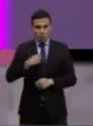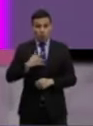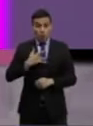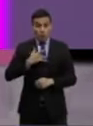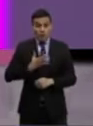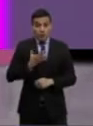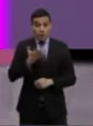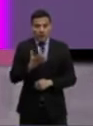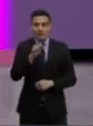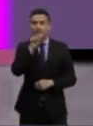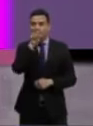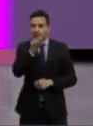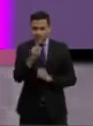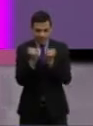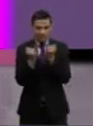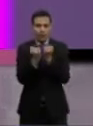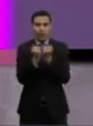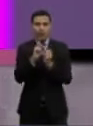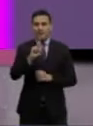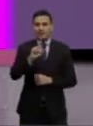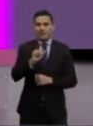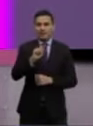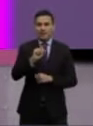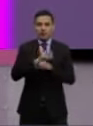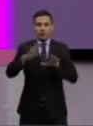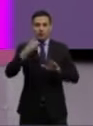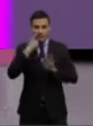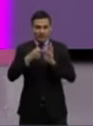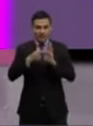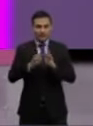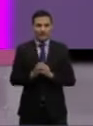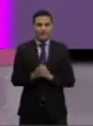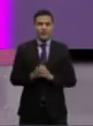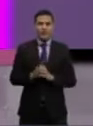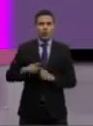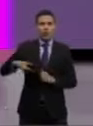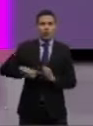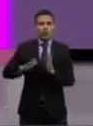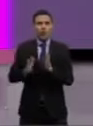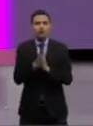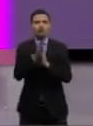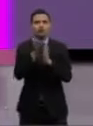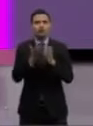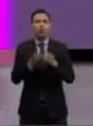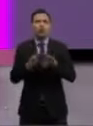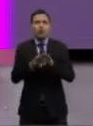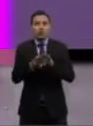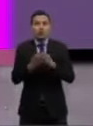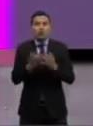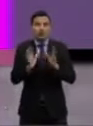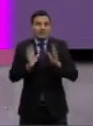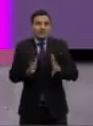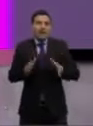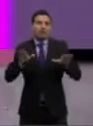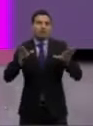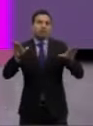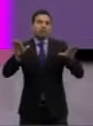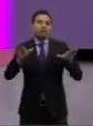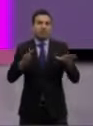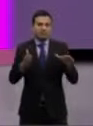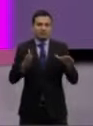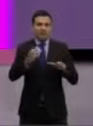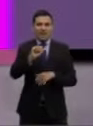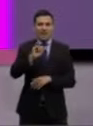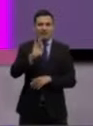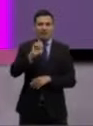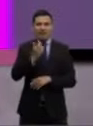vengo a ofrecer datos en términos de infraestructura. El AIFA ya está. Este gobierno no tuvo que firmar como